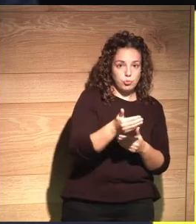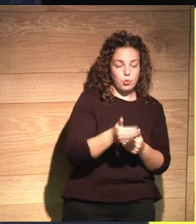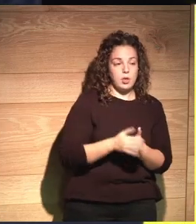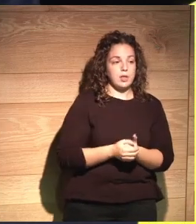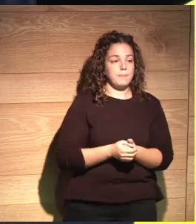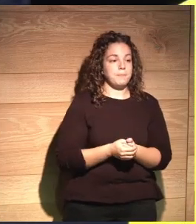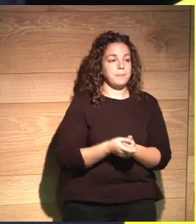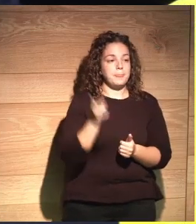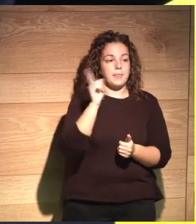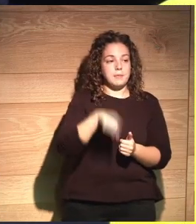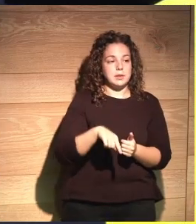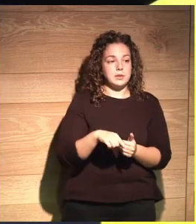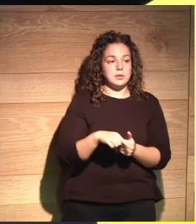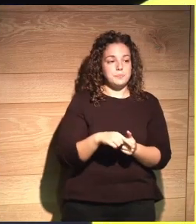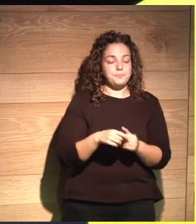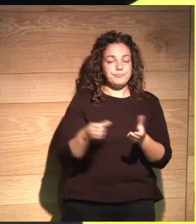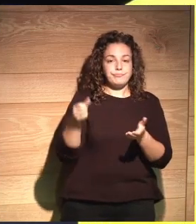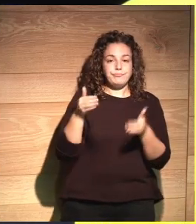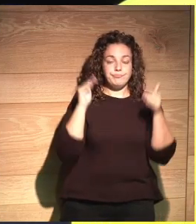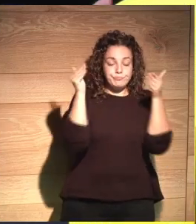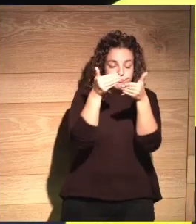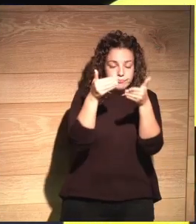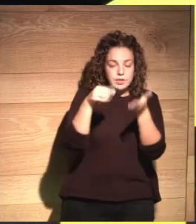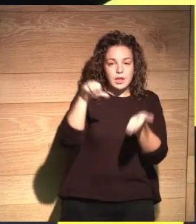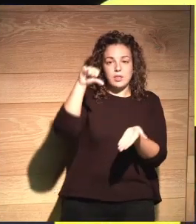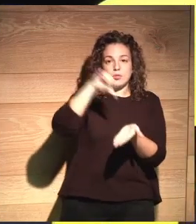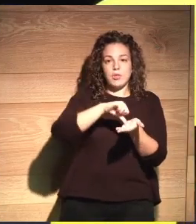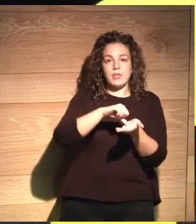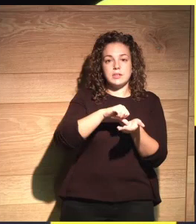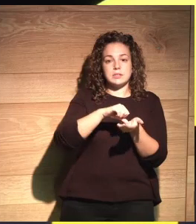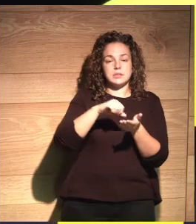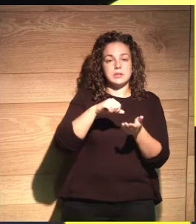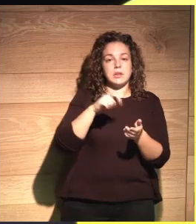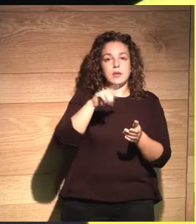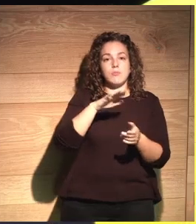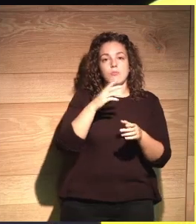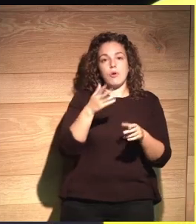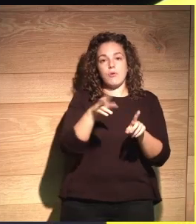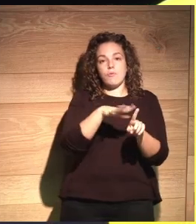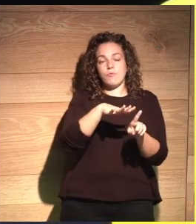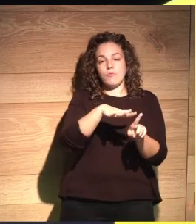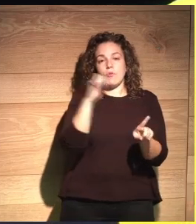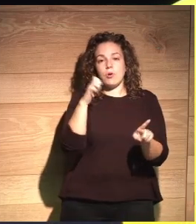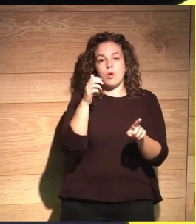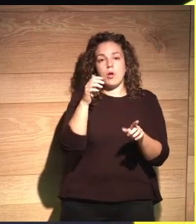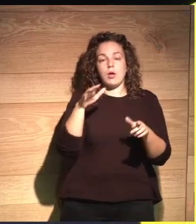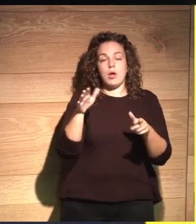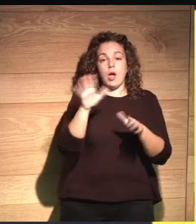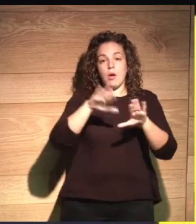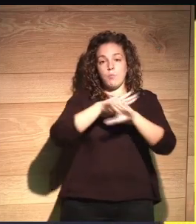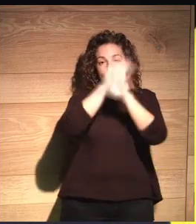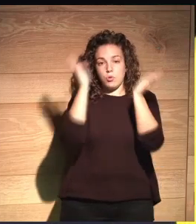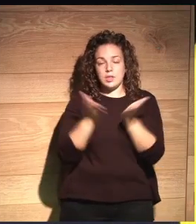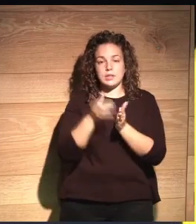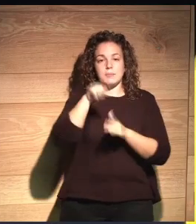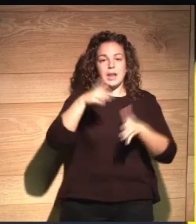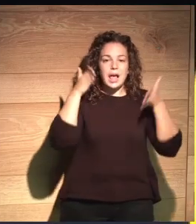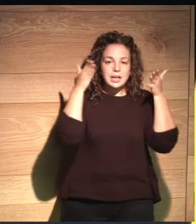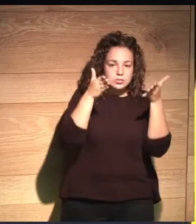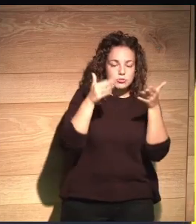dedicado al área de ciudades y urbanismo del foro económico mundial y asesora a la comisión europea en